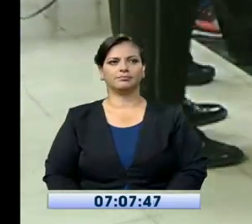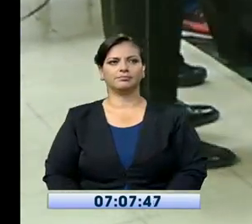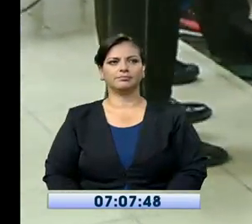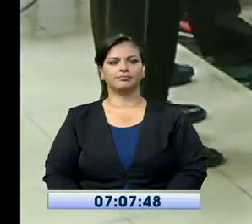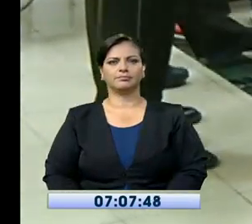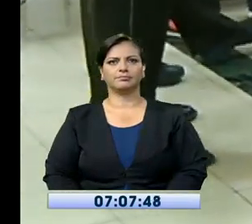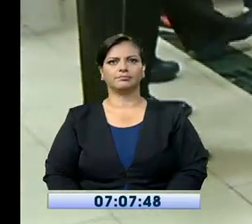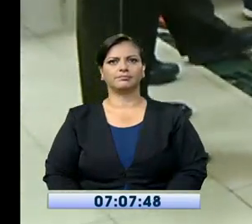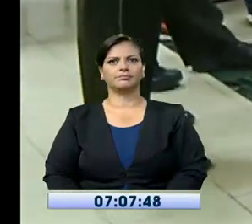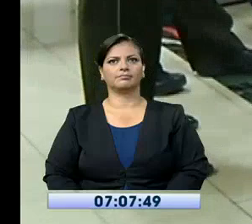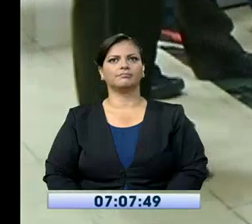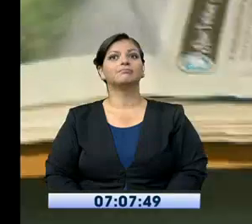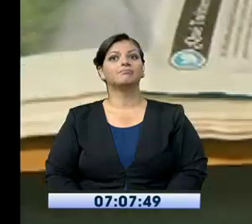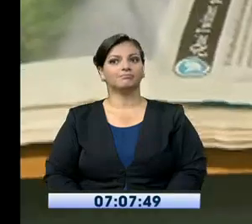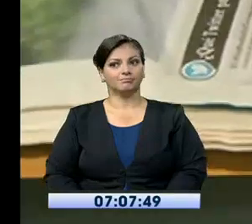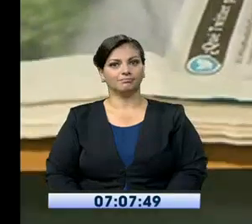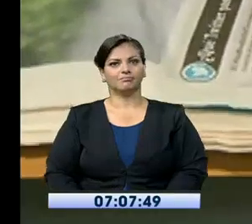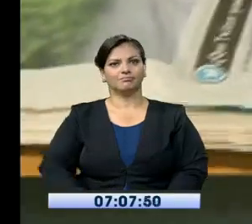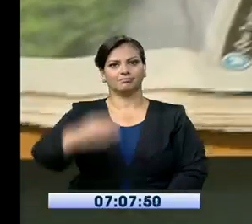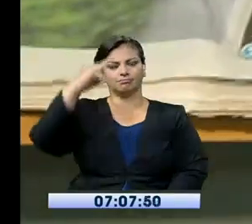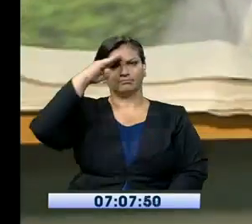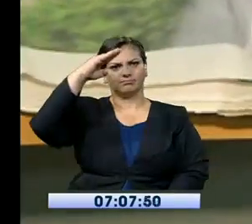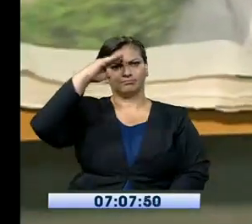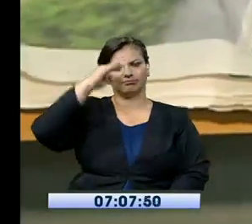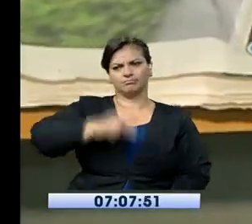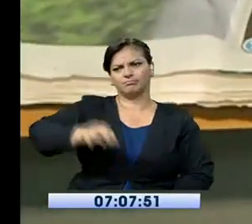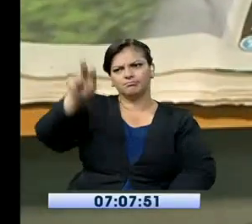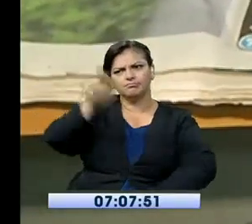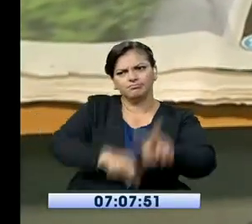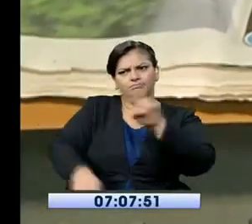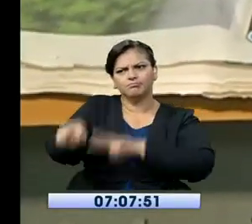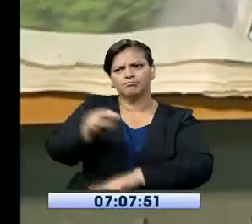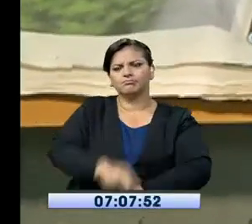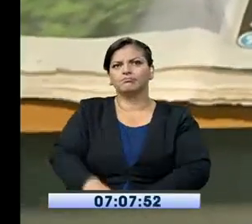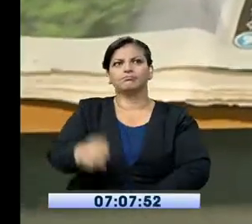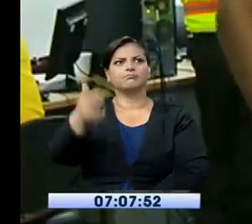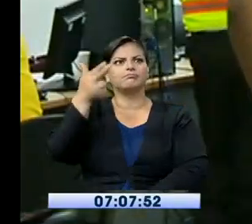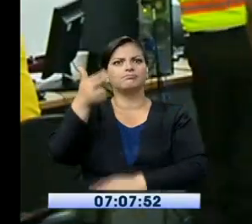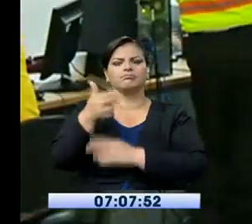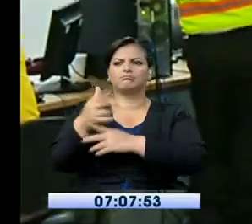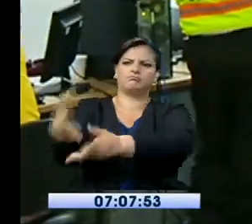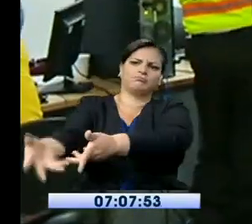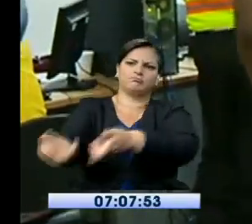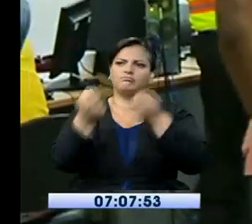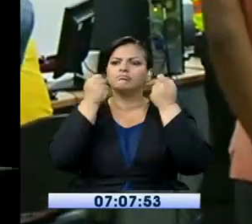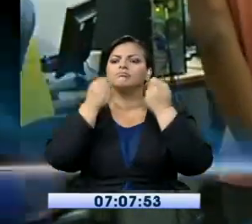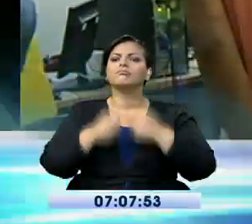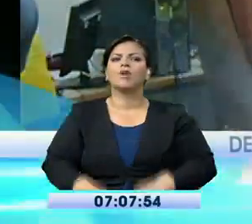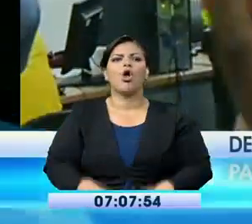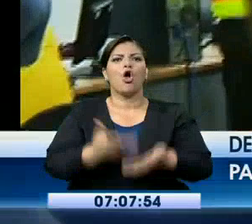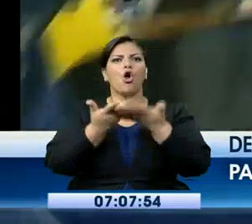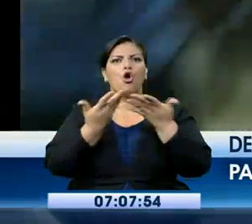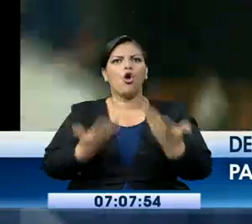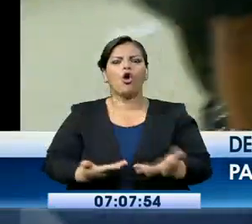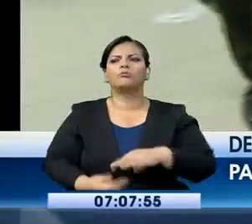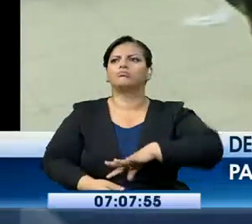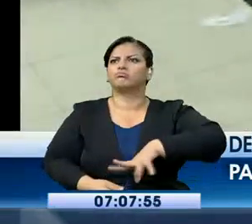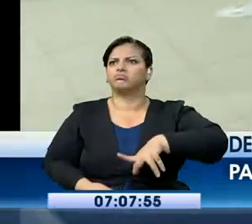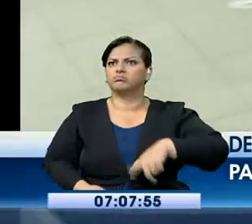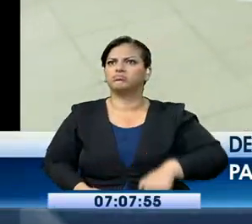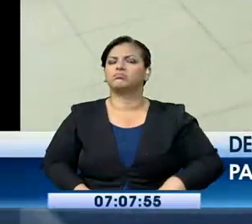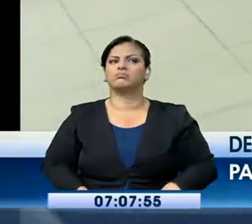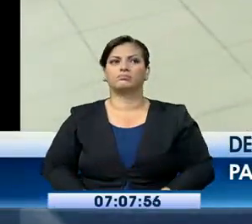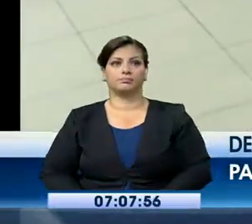Armas de fuego, objetos de valor que no pudieron ser justificadas por estas dos personas, las cuales fueron detenidas y presentadas ante